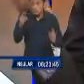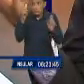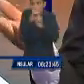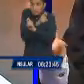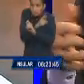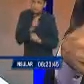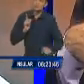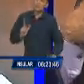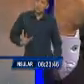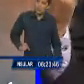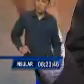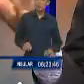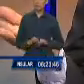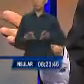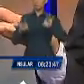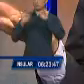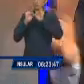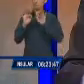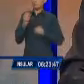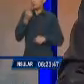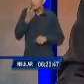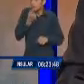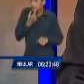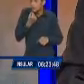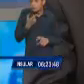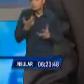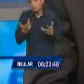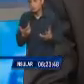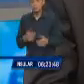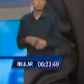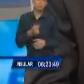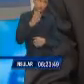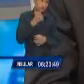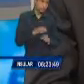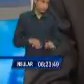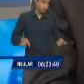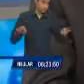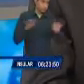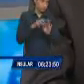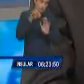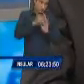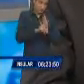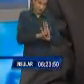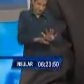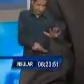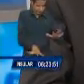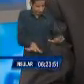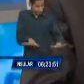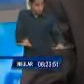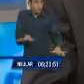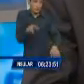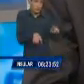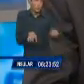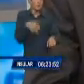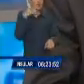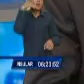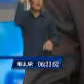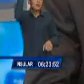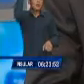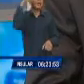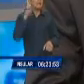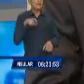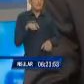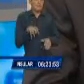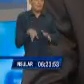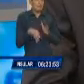necesitas más salud, más medicina. Sobre todo medicinas que no son muy baratas. Es decir, ya el adulto mayor requiere un presupuesto